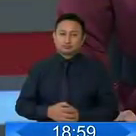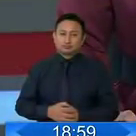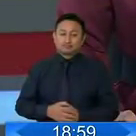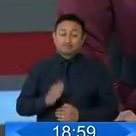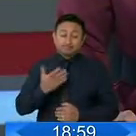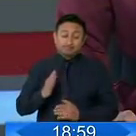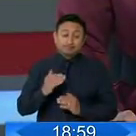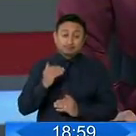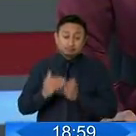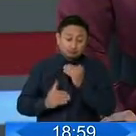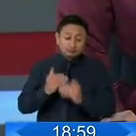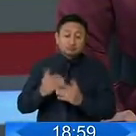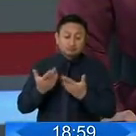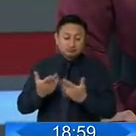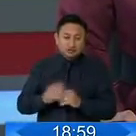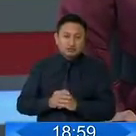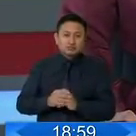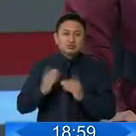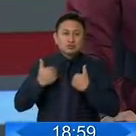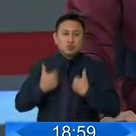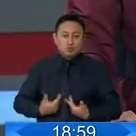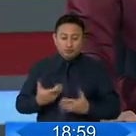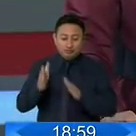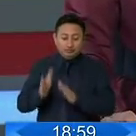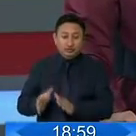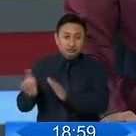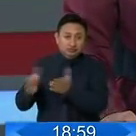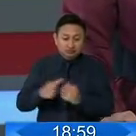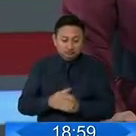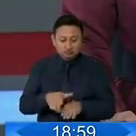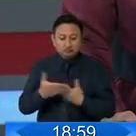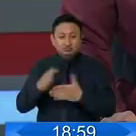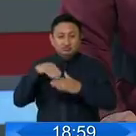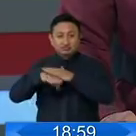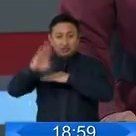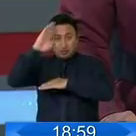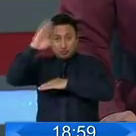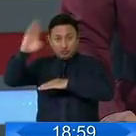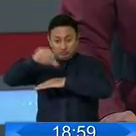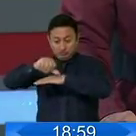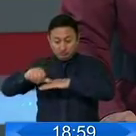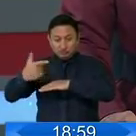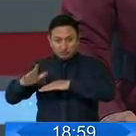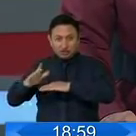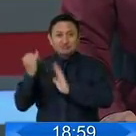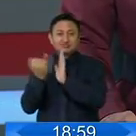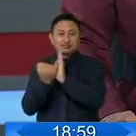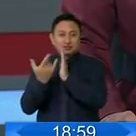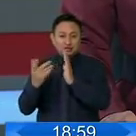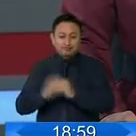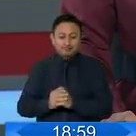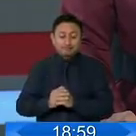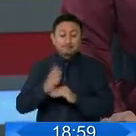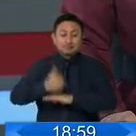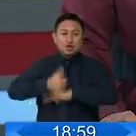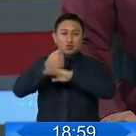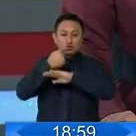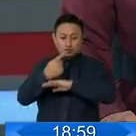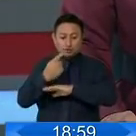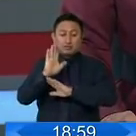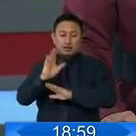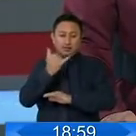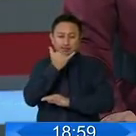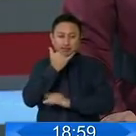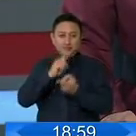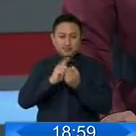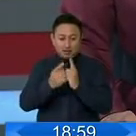Poco a poco se van identificando los cadáveres en el Departamento de Medicina Legal. Las autoridades rectificaron el número de fallecidos